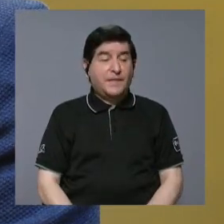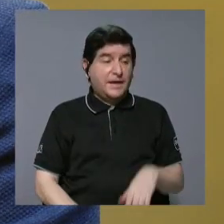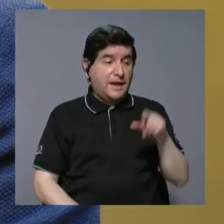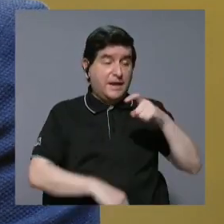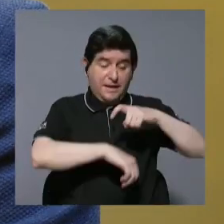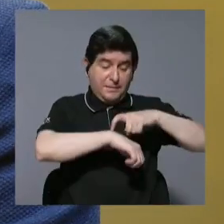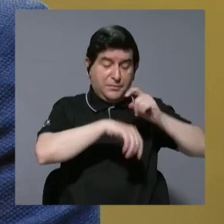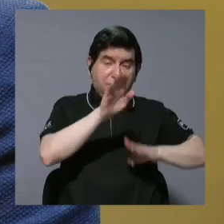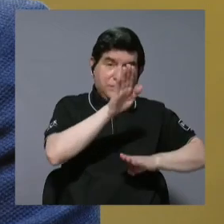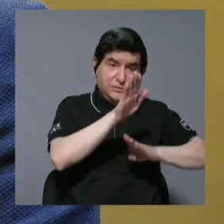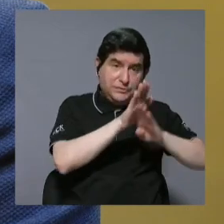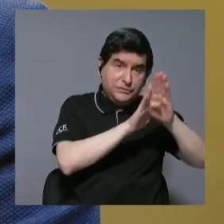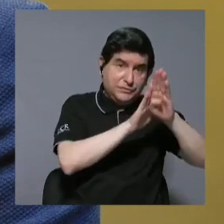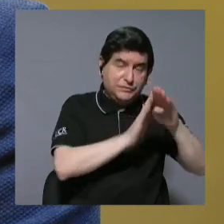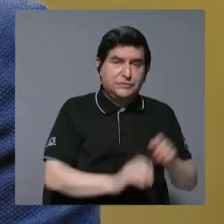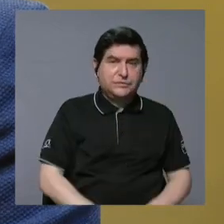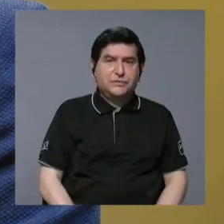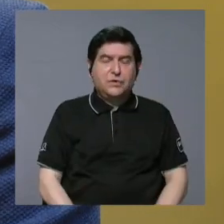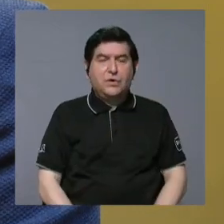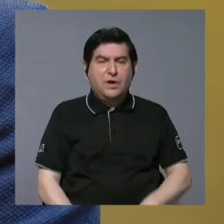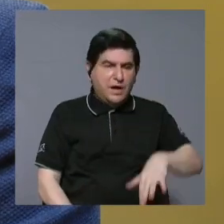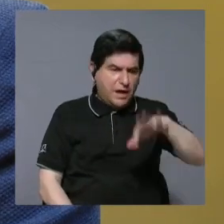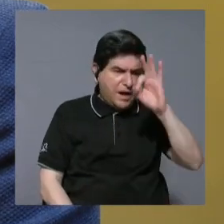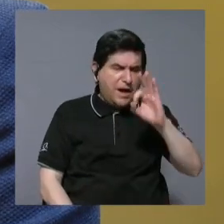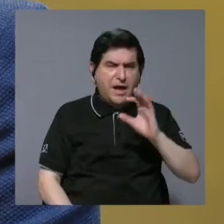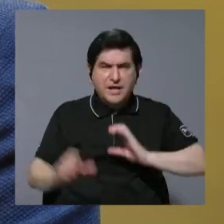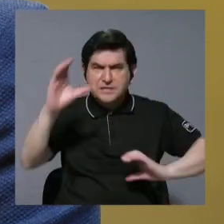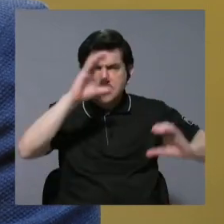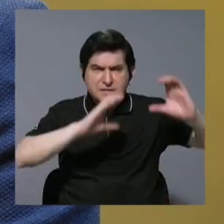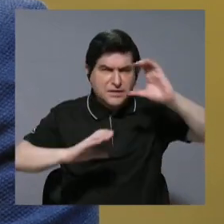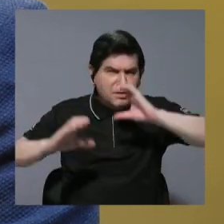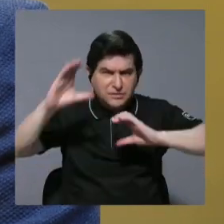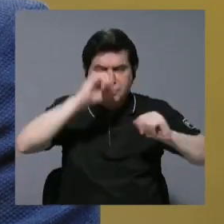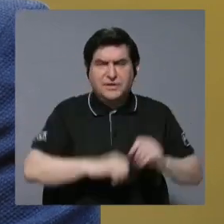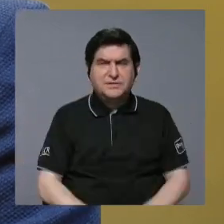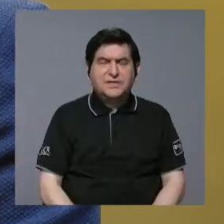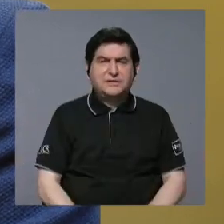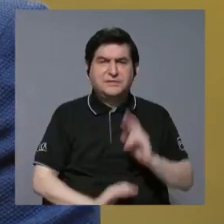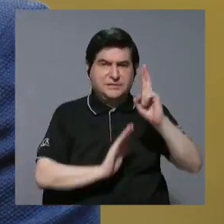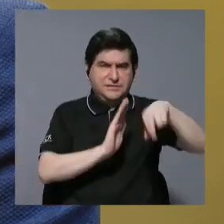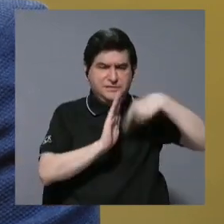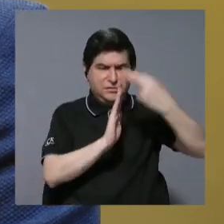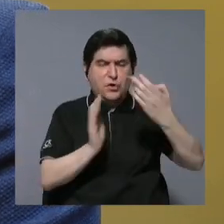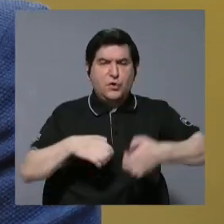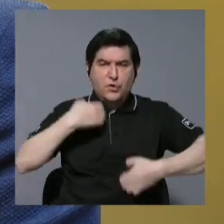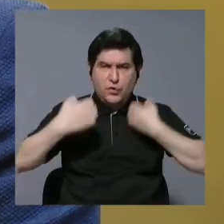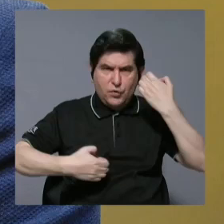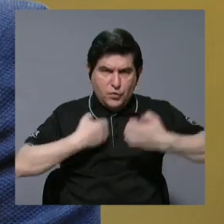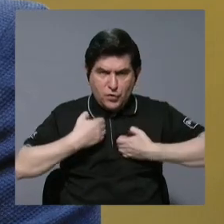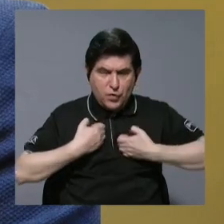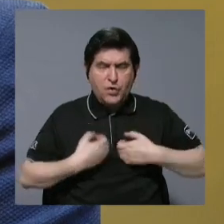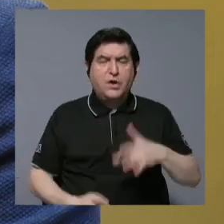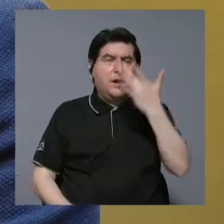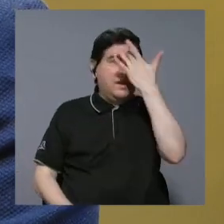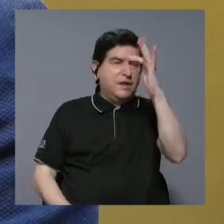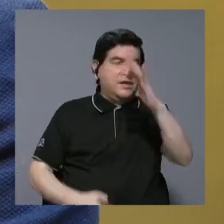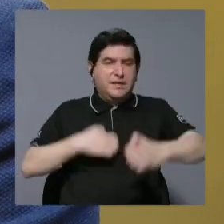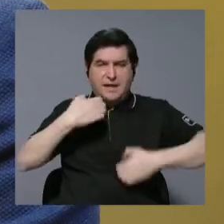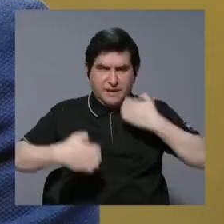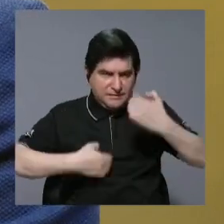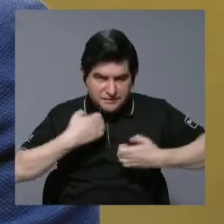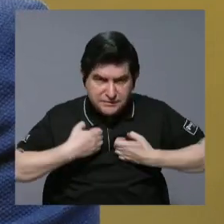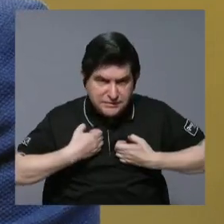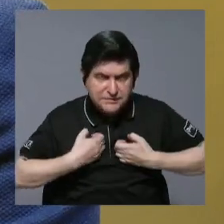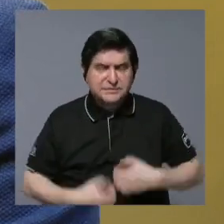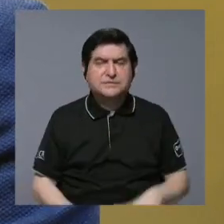desarrollo de los descubrimientos científicos en torno al papel de las emociones, de la inteligencia emocional en